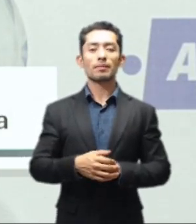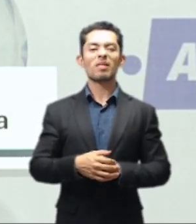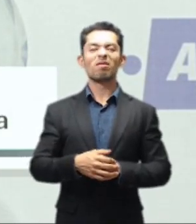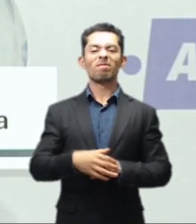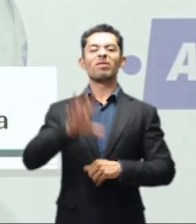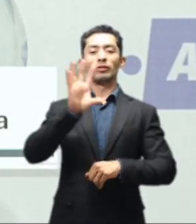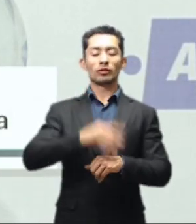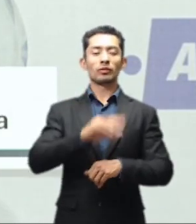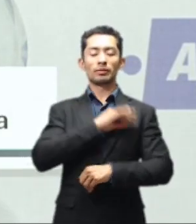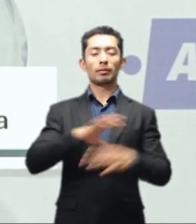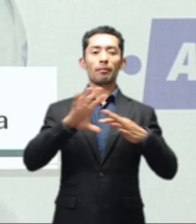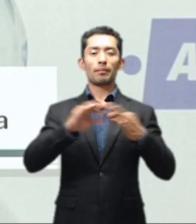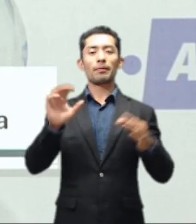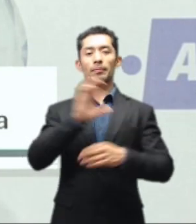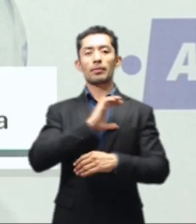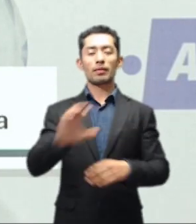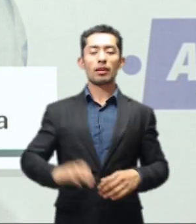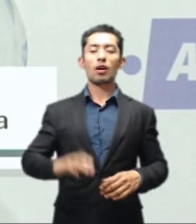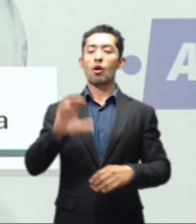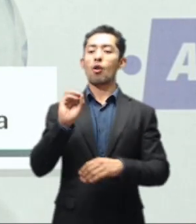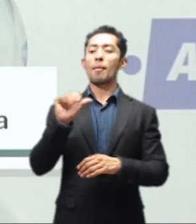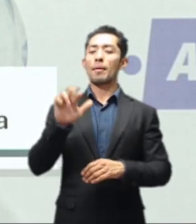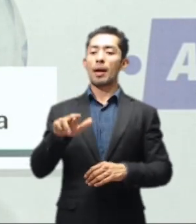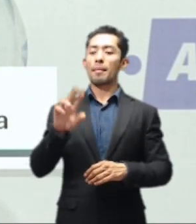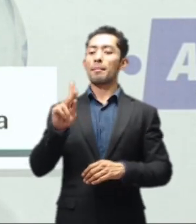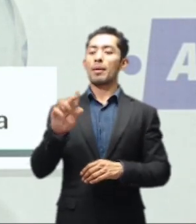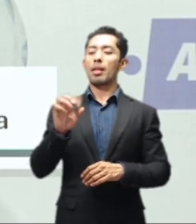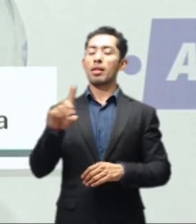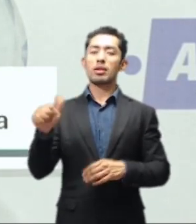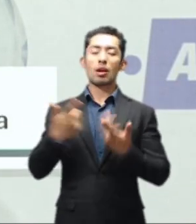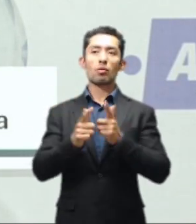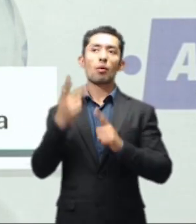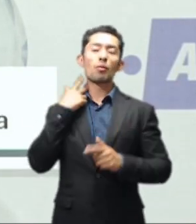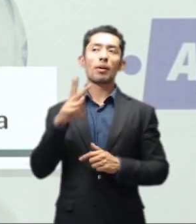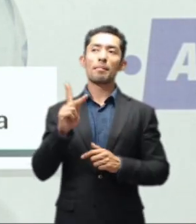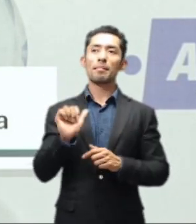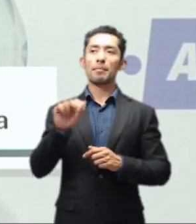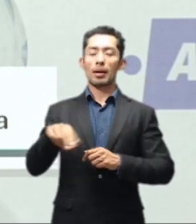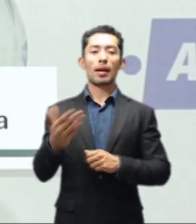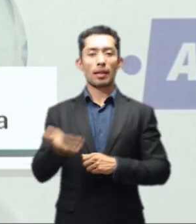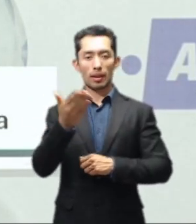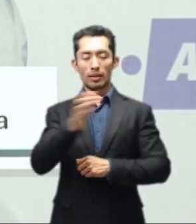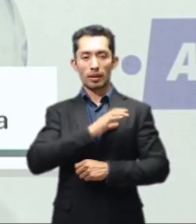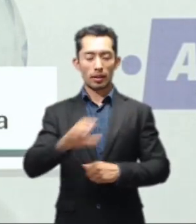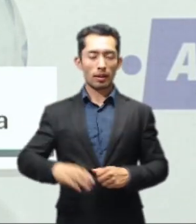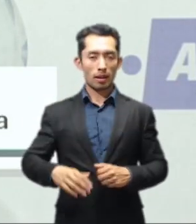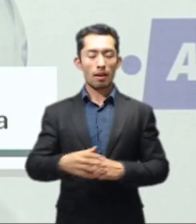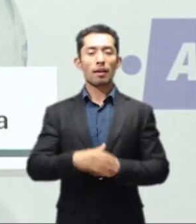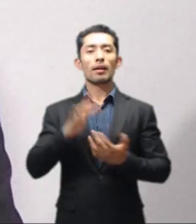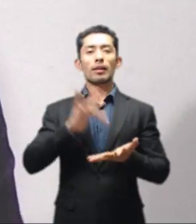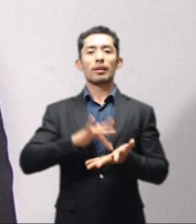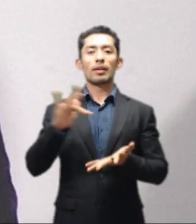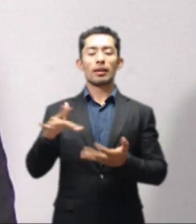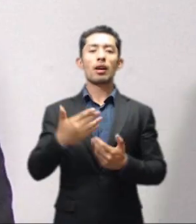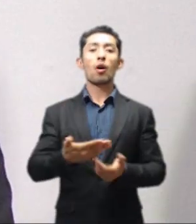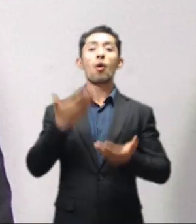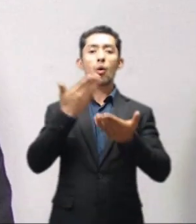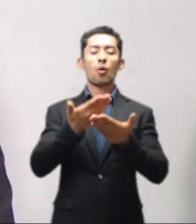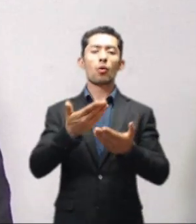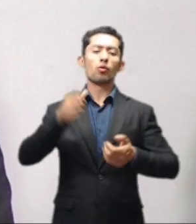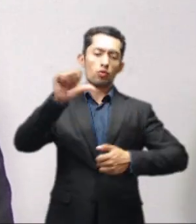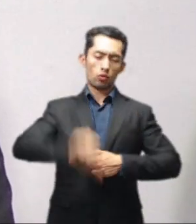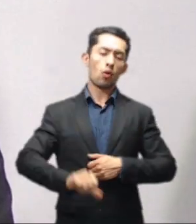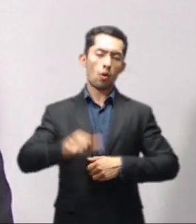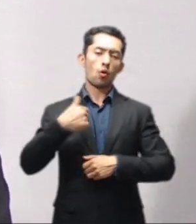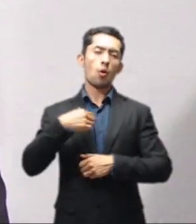cedo el uso de la voz al candidato Omar Padilla del partido Acción Nacional adelante Gracias hoy Yo sí te puedo